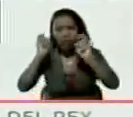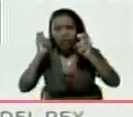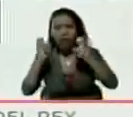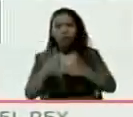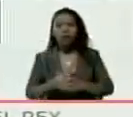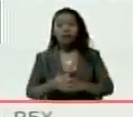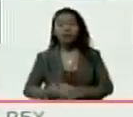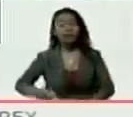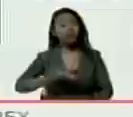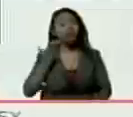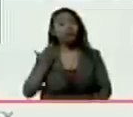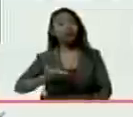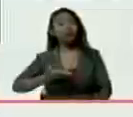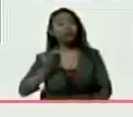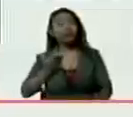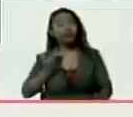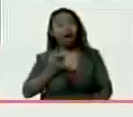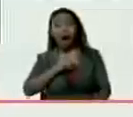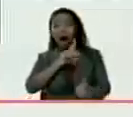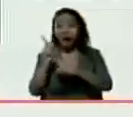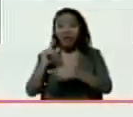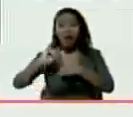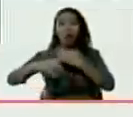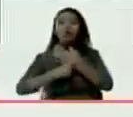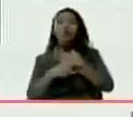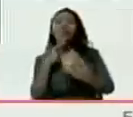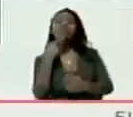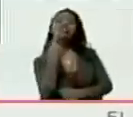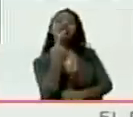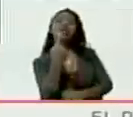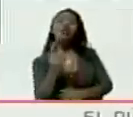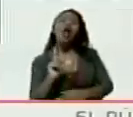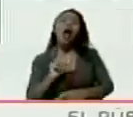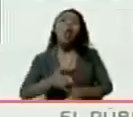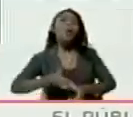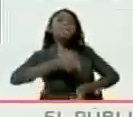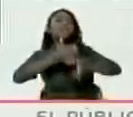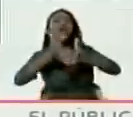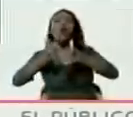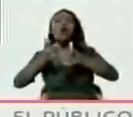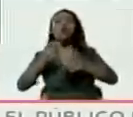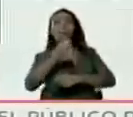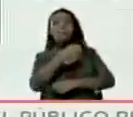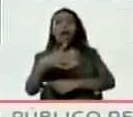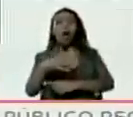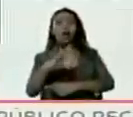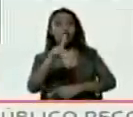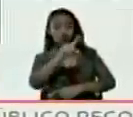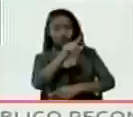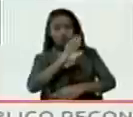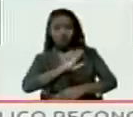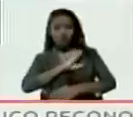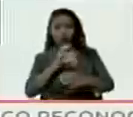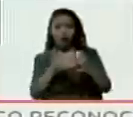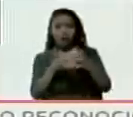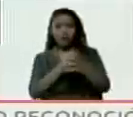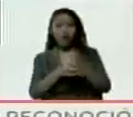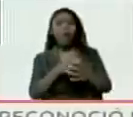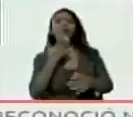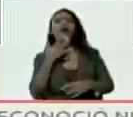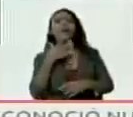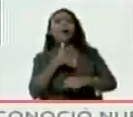más allá de eso, es muy importante que ahí está Guaidó diciéndole a los pistoleros de la Tajoe Blanca, de su equipo, ay, si hubieran